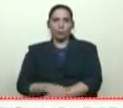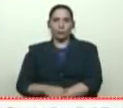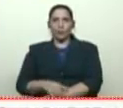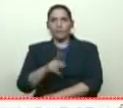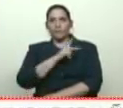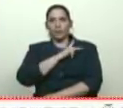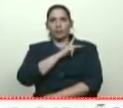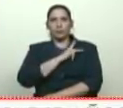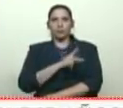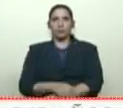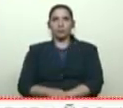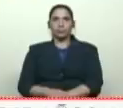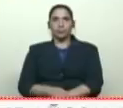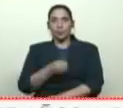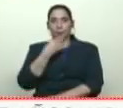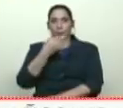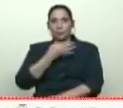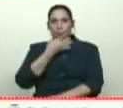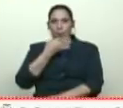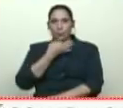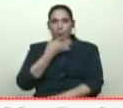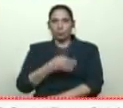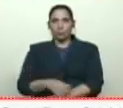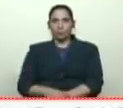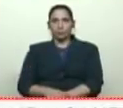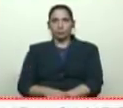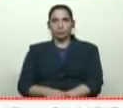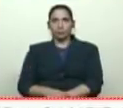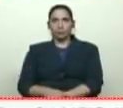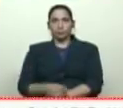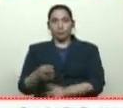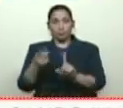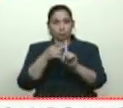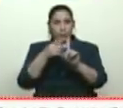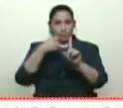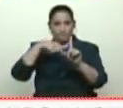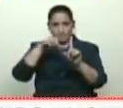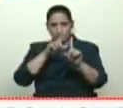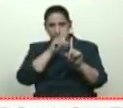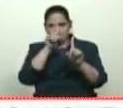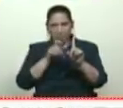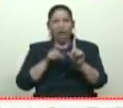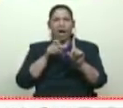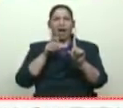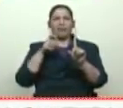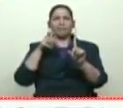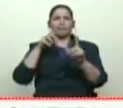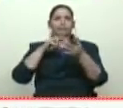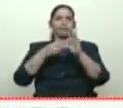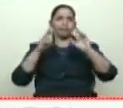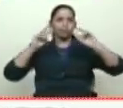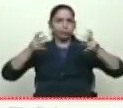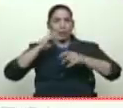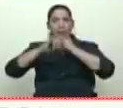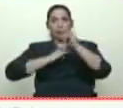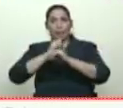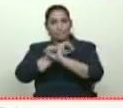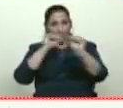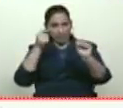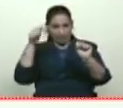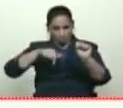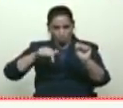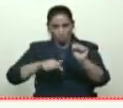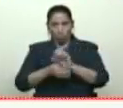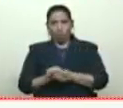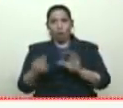Venevisión. Buenas tardes. Mi primera pregunta tiene que ver con el ámbito internacional también, y es que esta mañana